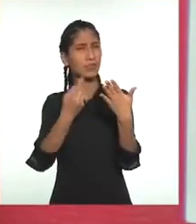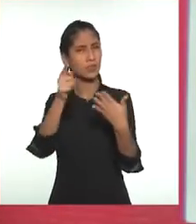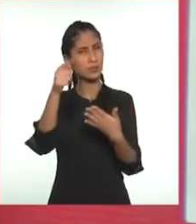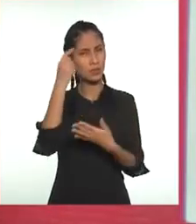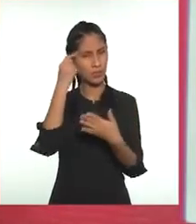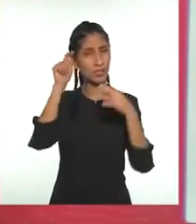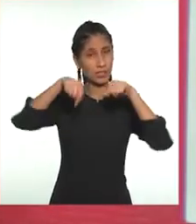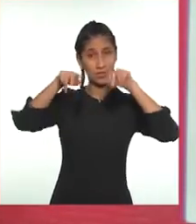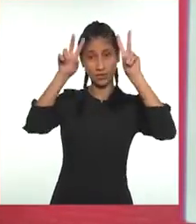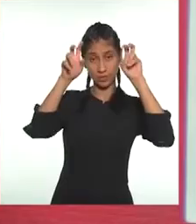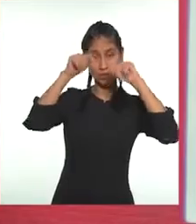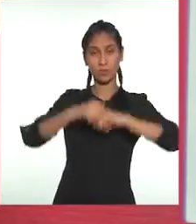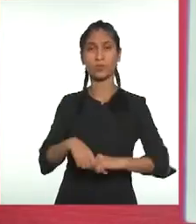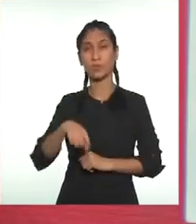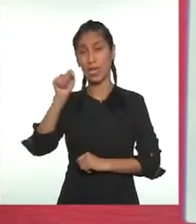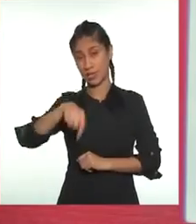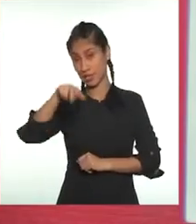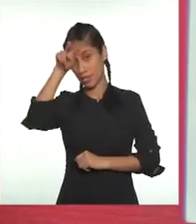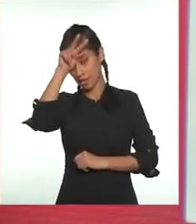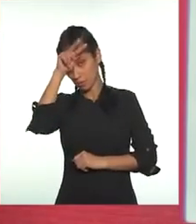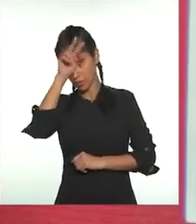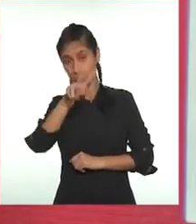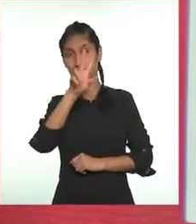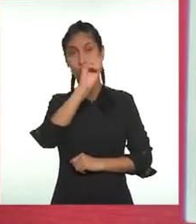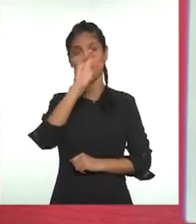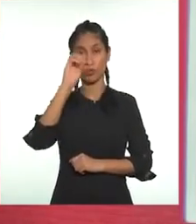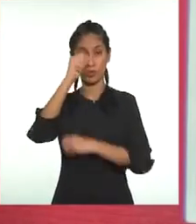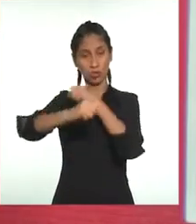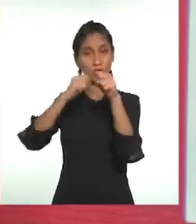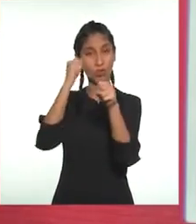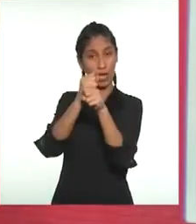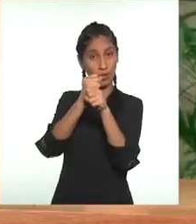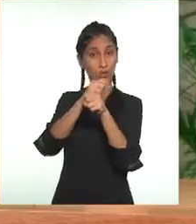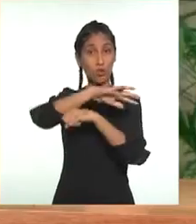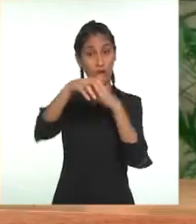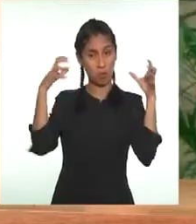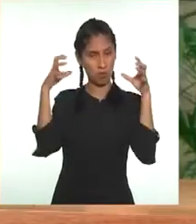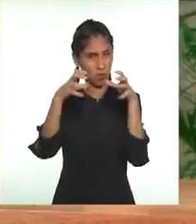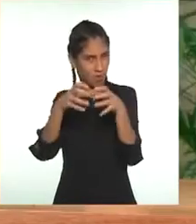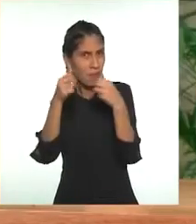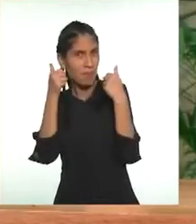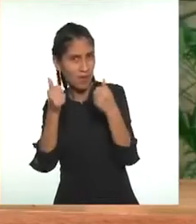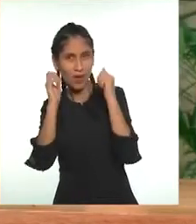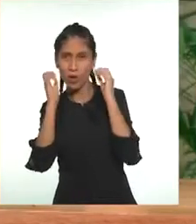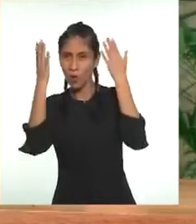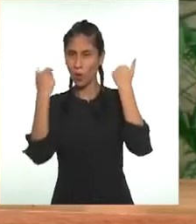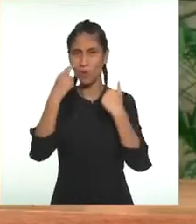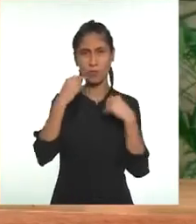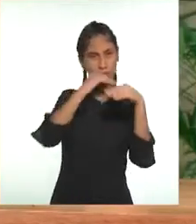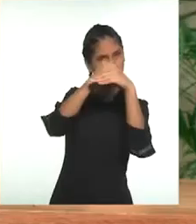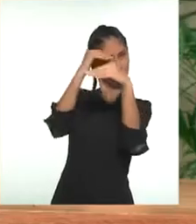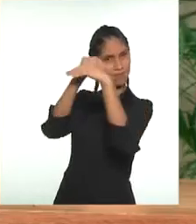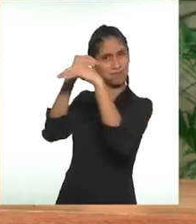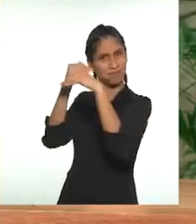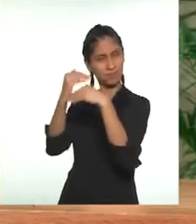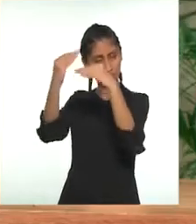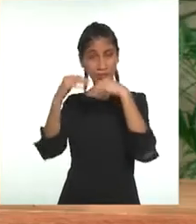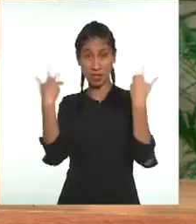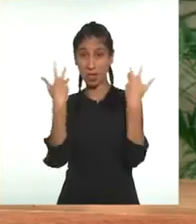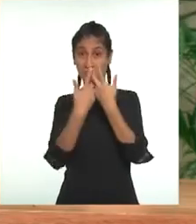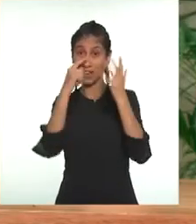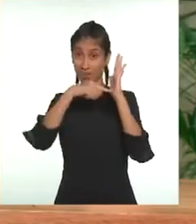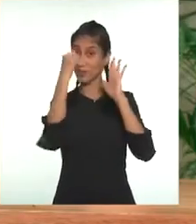título? En el Perú del Bicentenario, los mejores equipos son equitativos. Creo que funciona para redondear nuestra narrativa